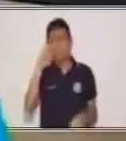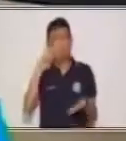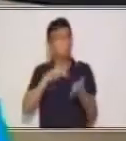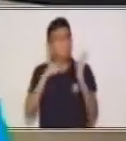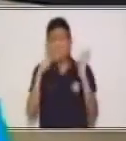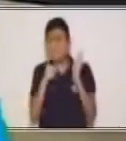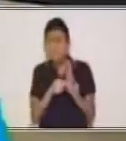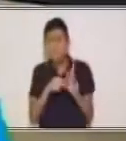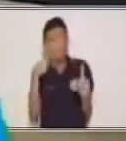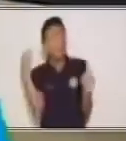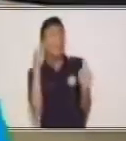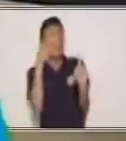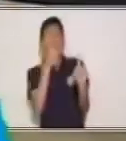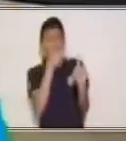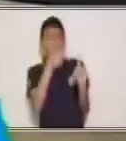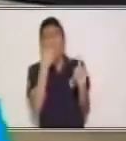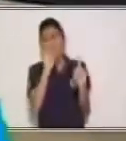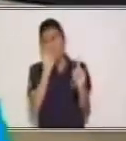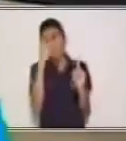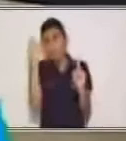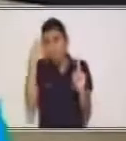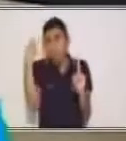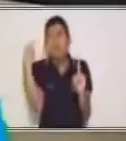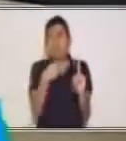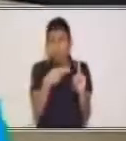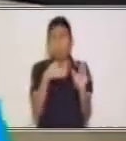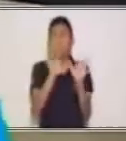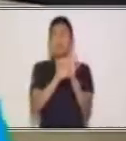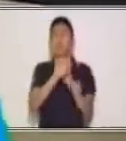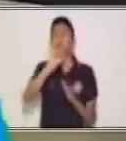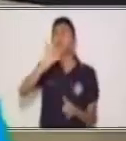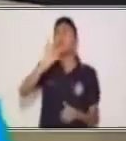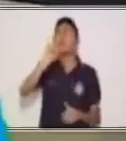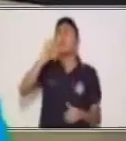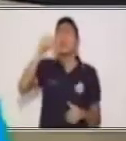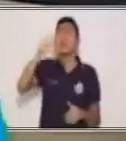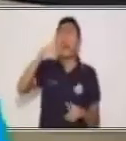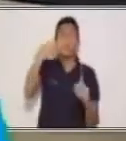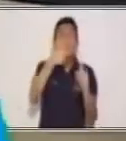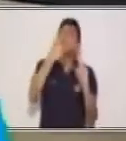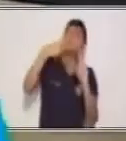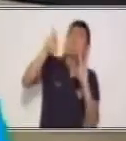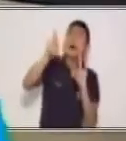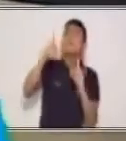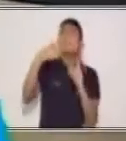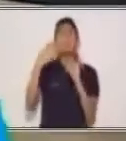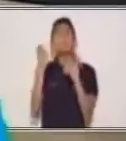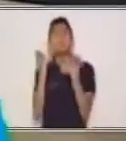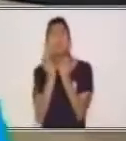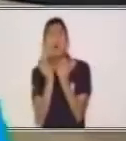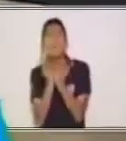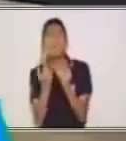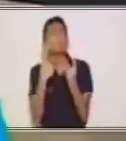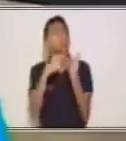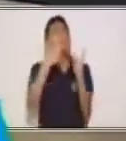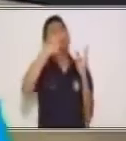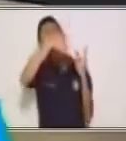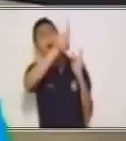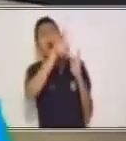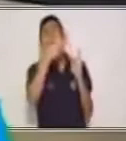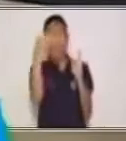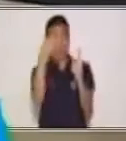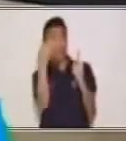él el que está realizando la acción, ¿sí? Juan va por sus cuadernos, por sus libros y es un estudiante,